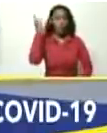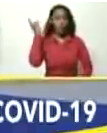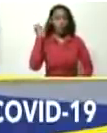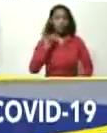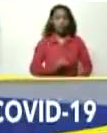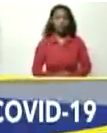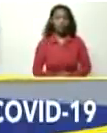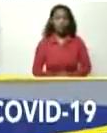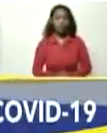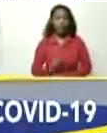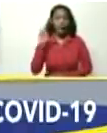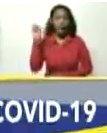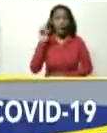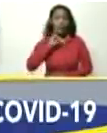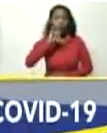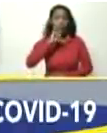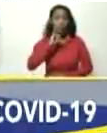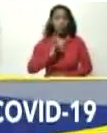estos datos,